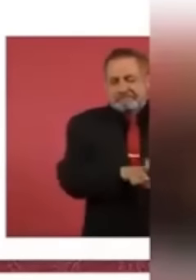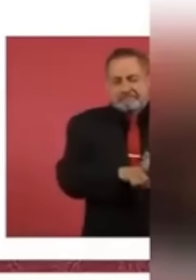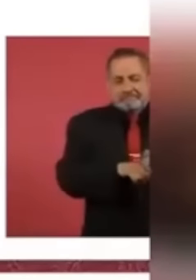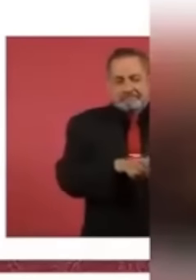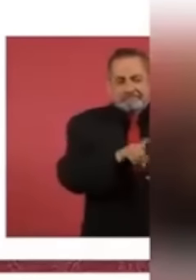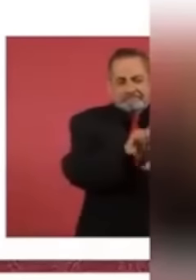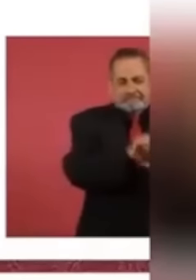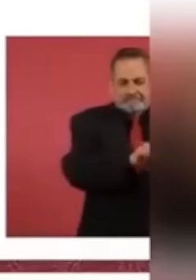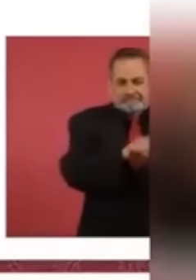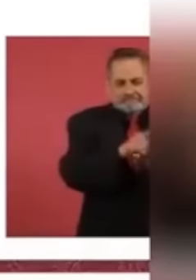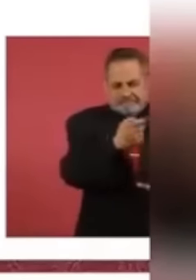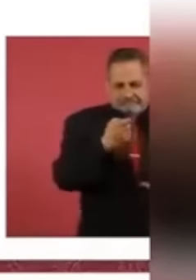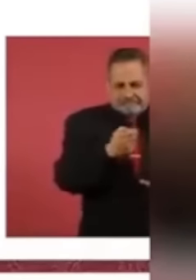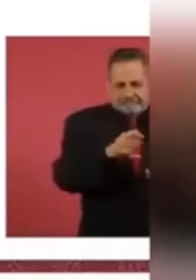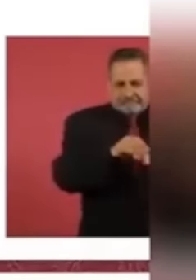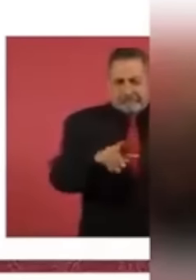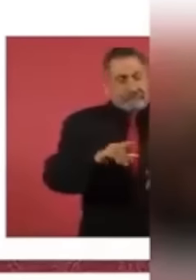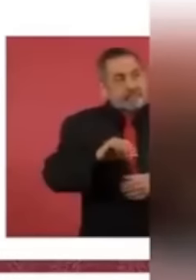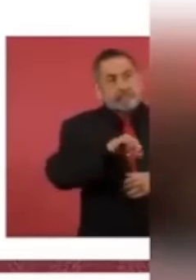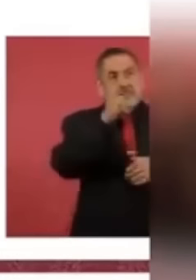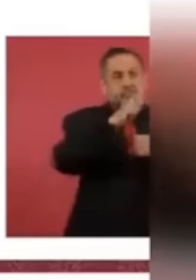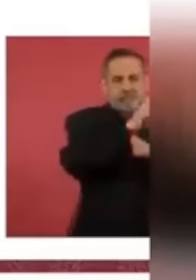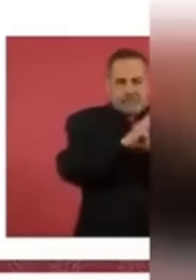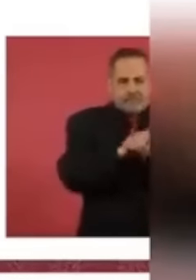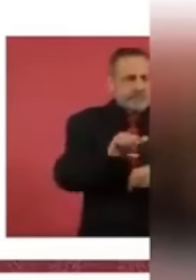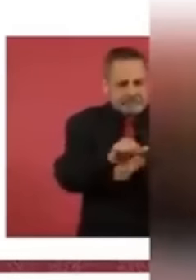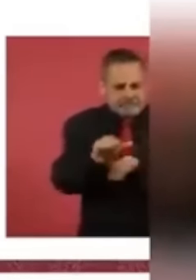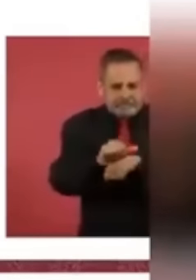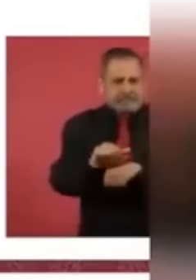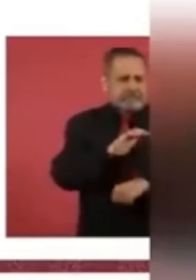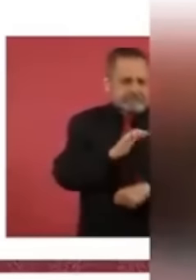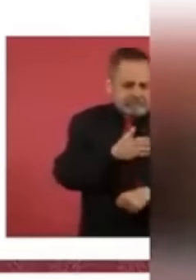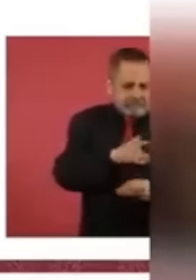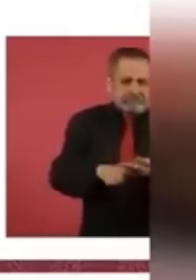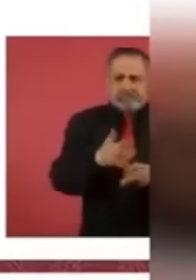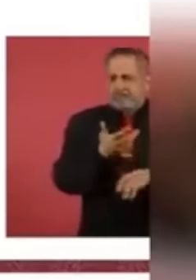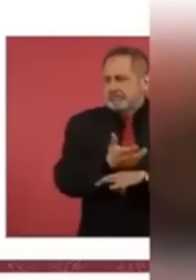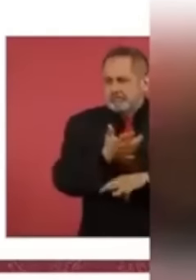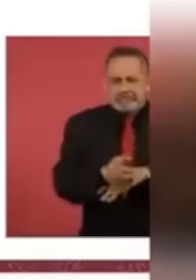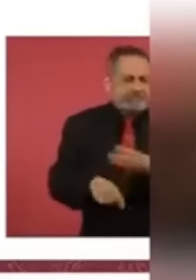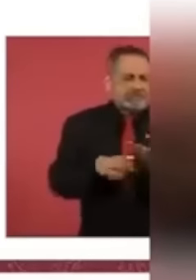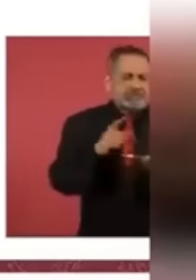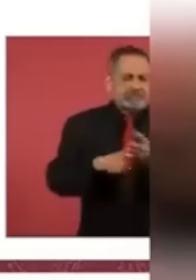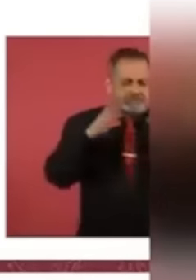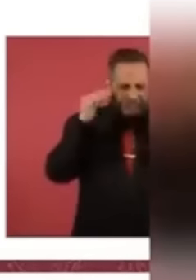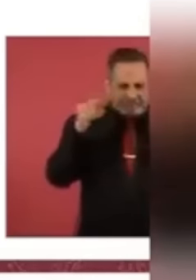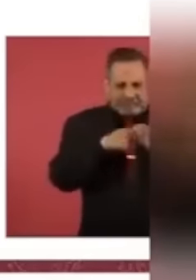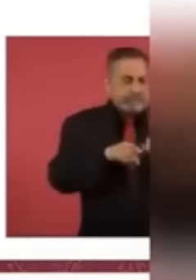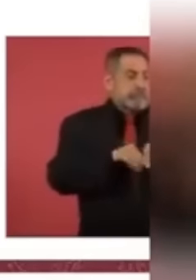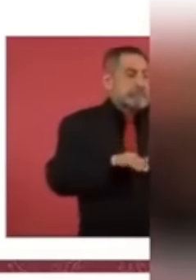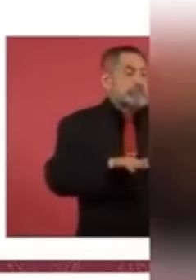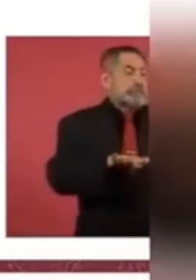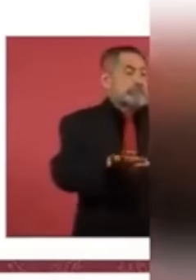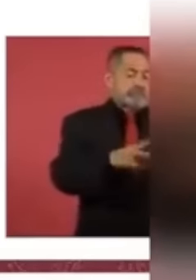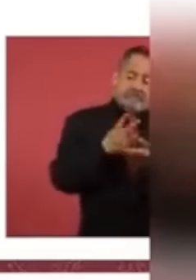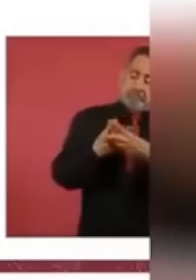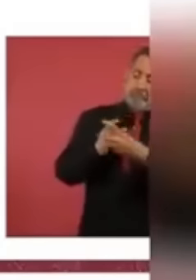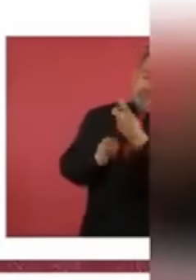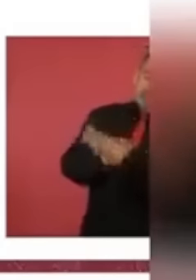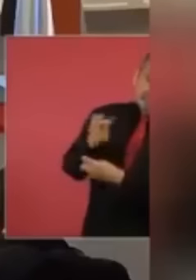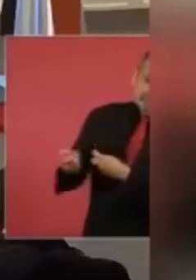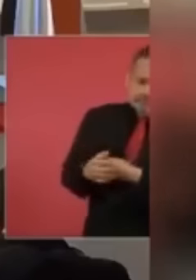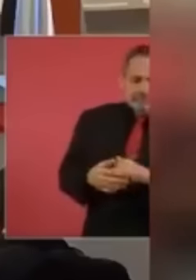social x son del extranjero de países de Argentina España Estados Unidos Holanda también vimos que en